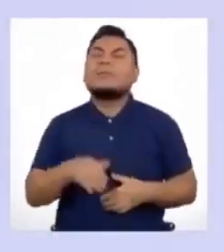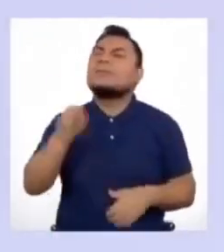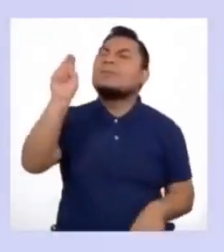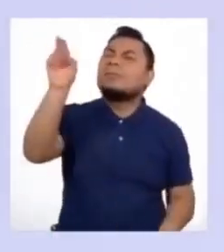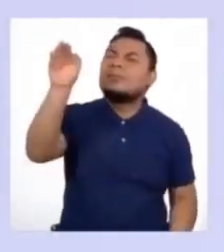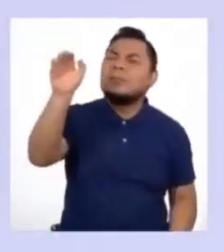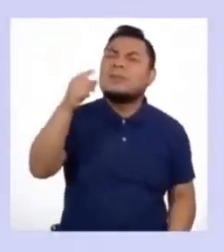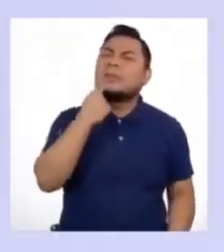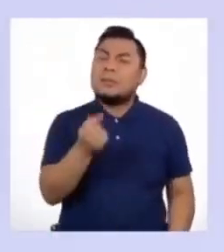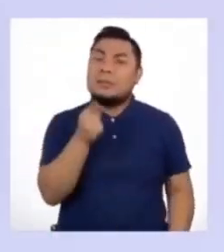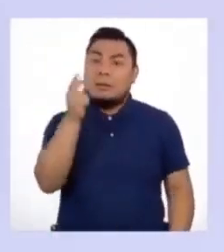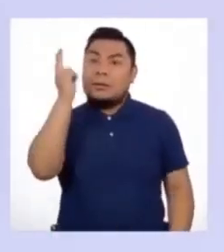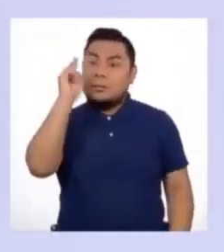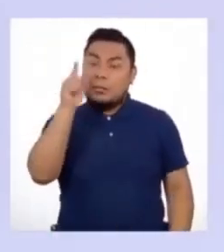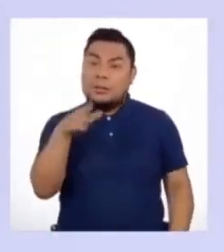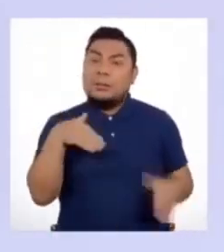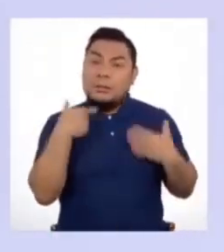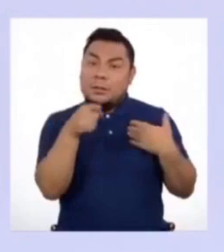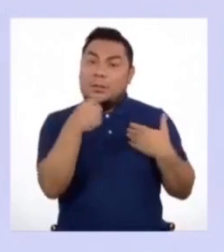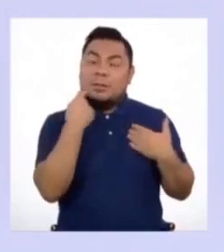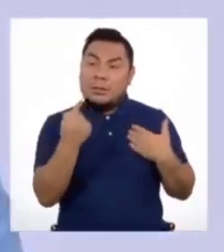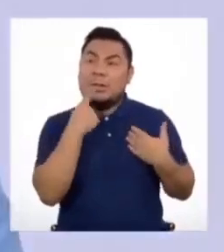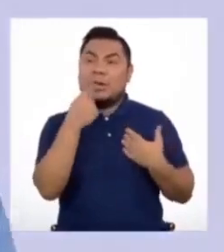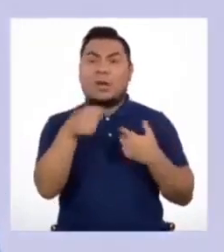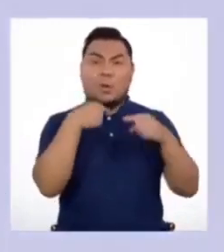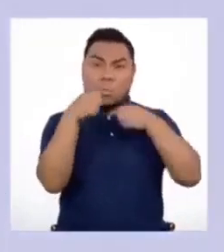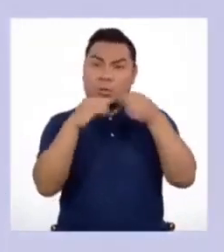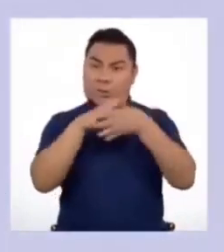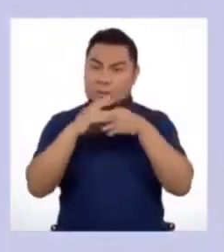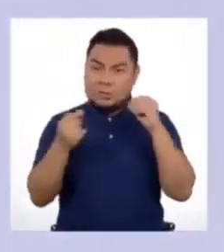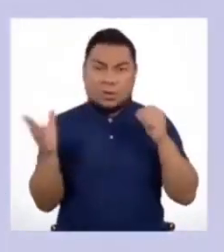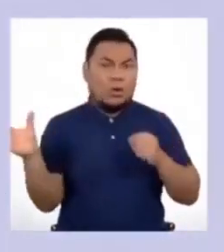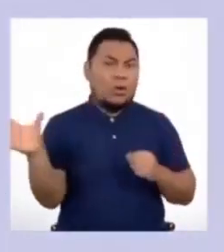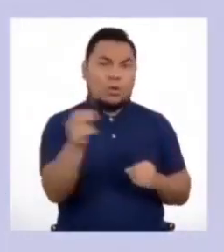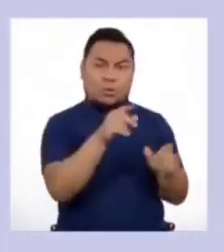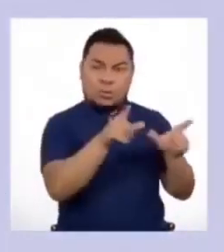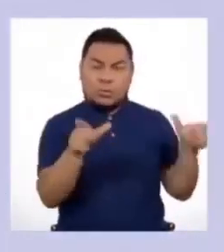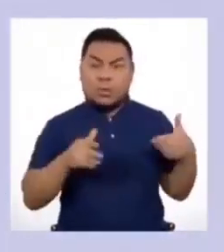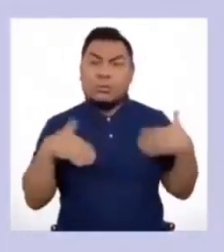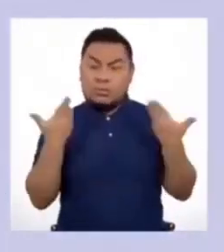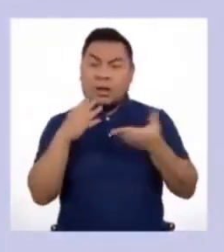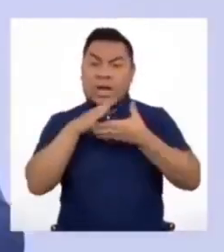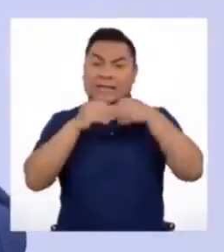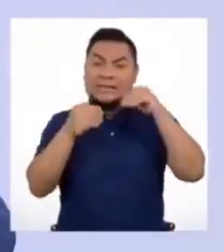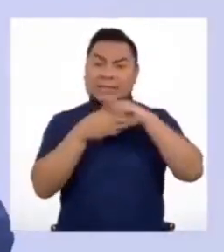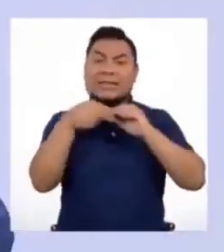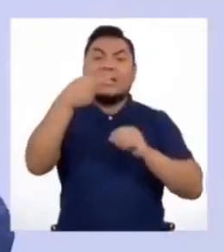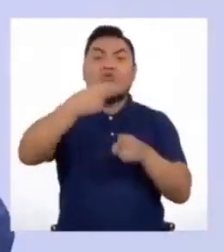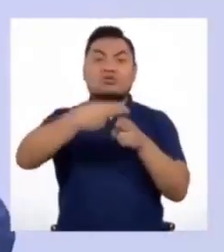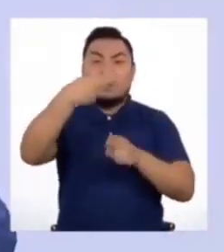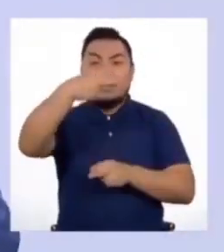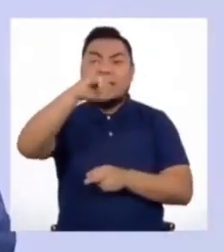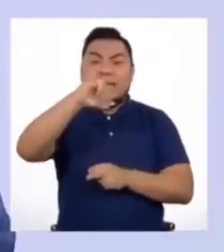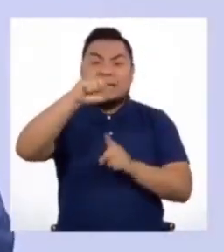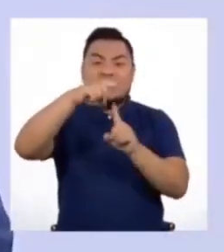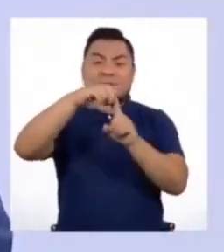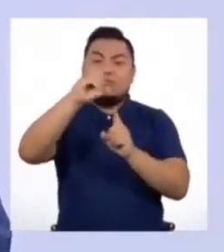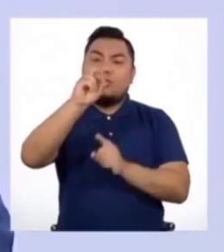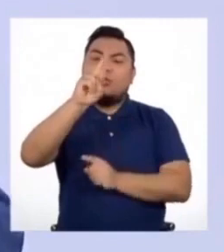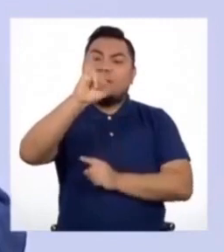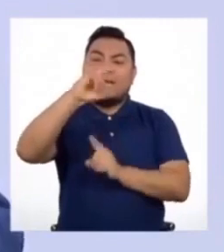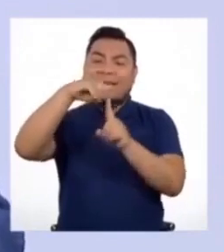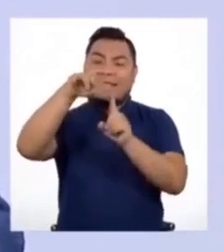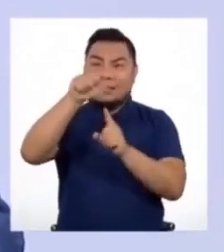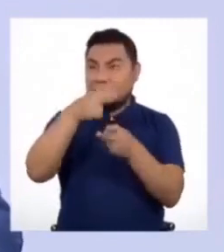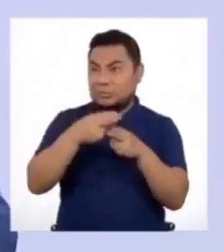el mundo se dice igual esta forma de contar historias? Es decir, ¿en todos lados se dicen historietas? Muy buena pregunta, Patti.